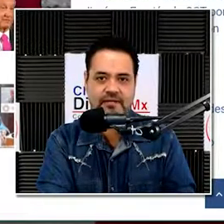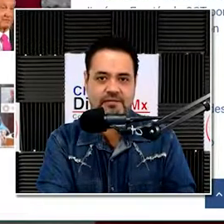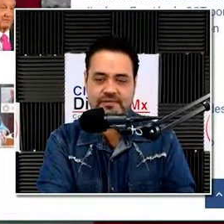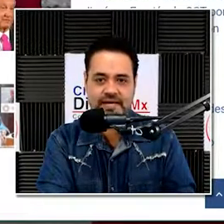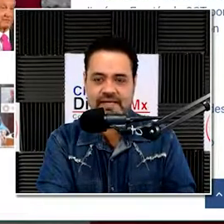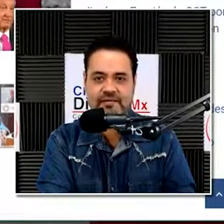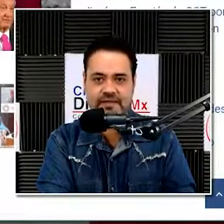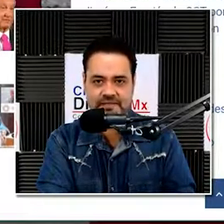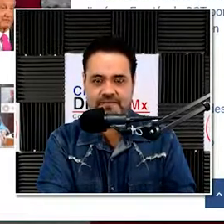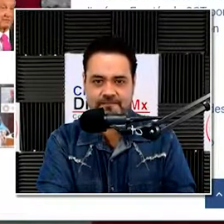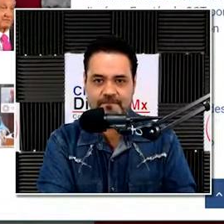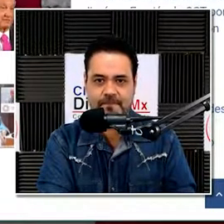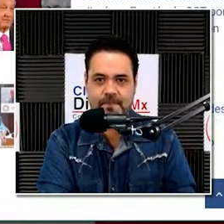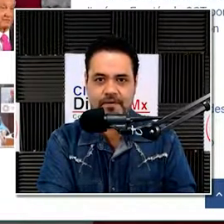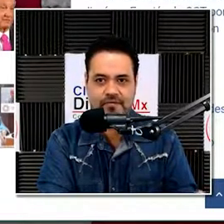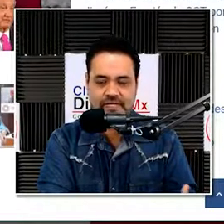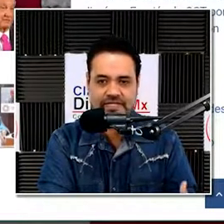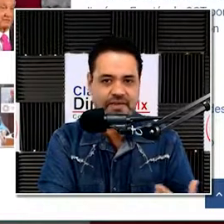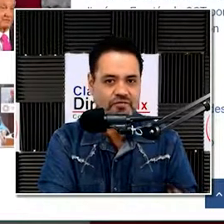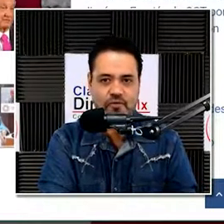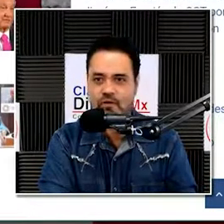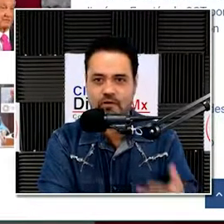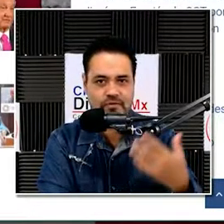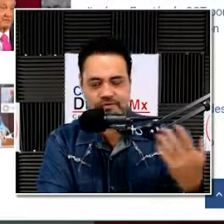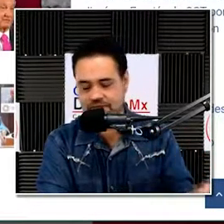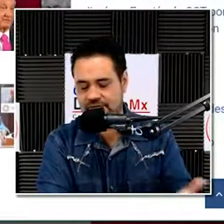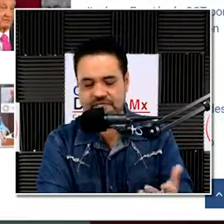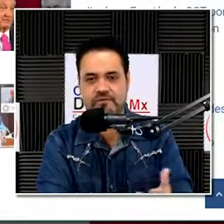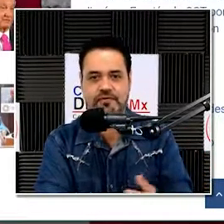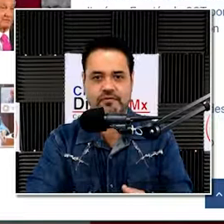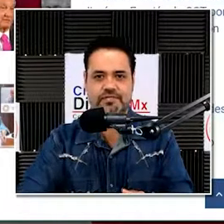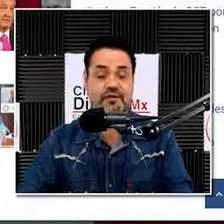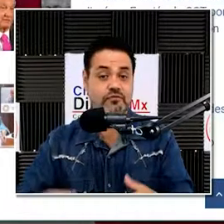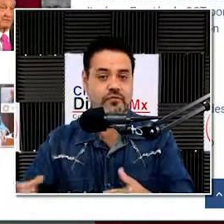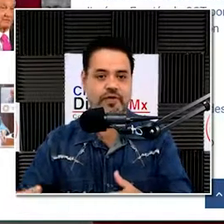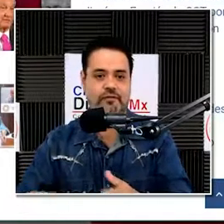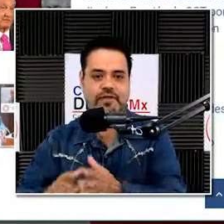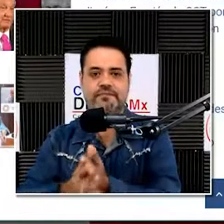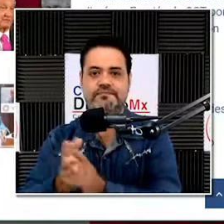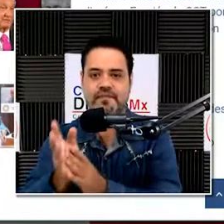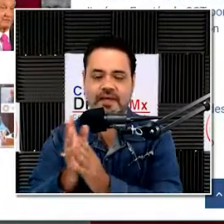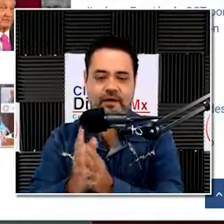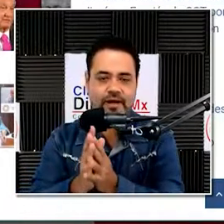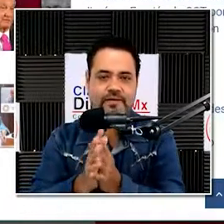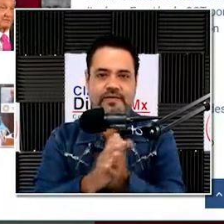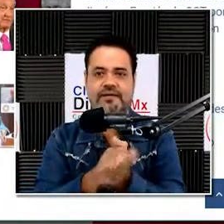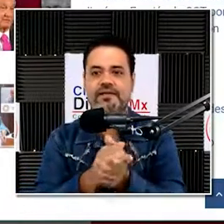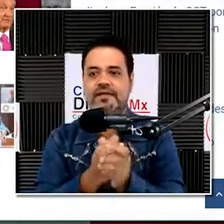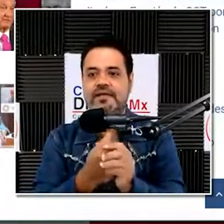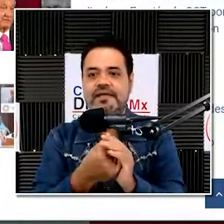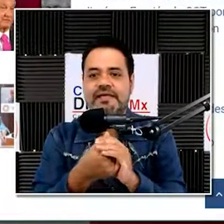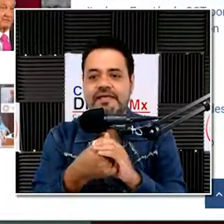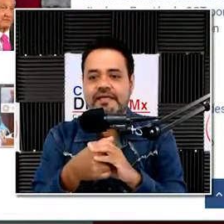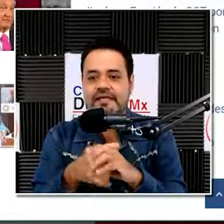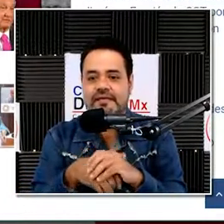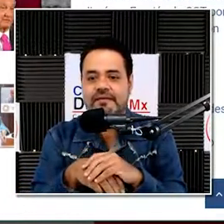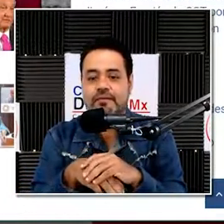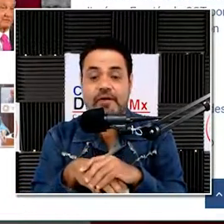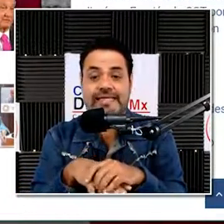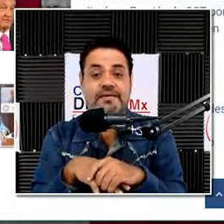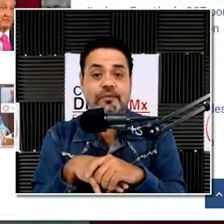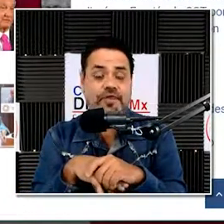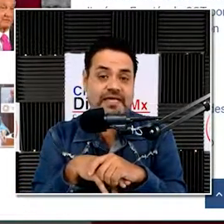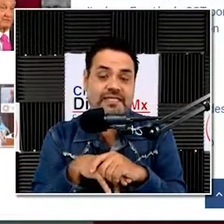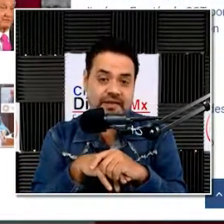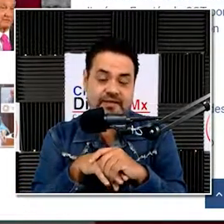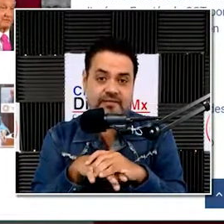haber librado tranquilamente. El tema de sobornos y todo ese tipo de cosas. Incluso el fraude. Ahora bien, ¿por